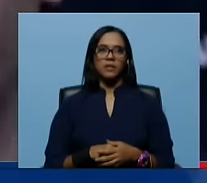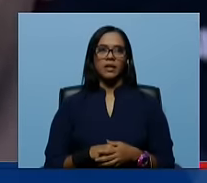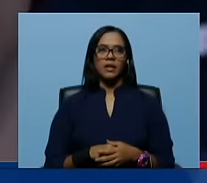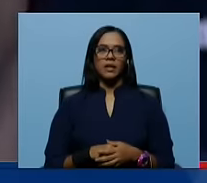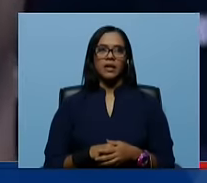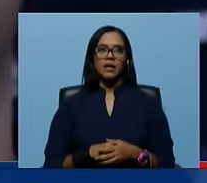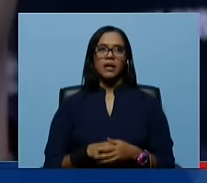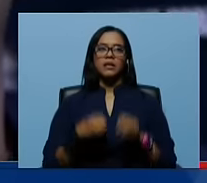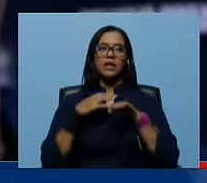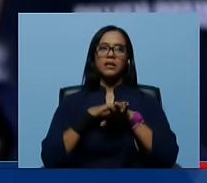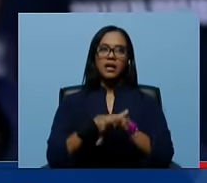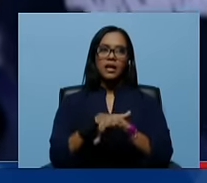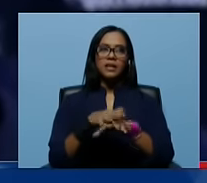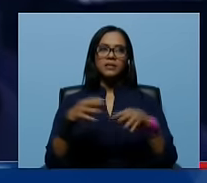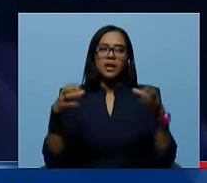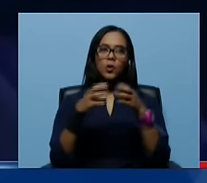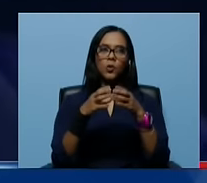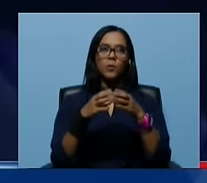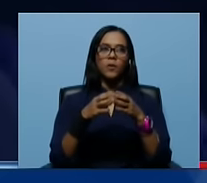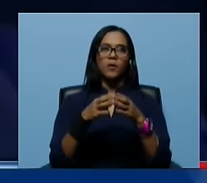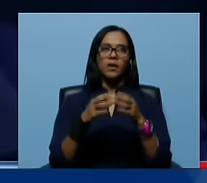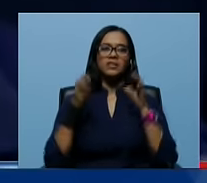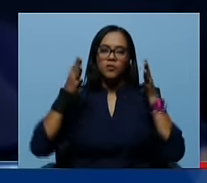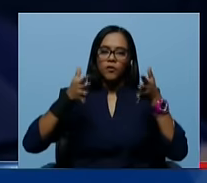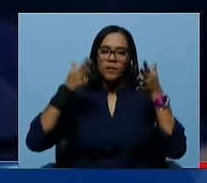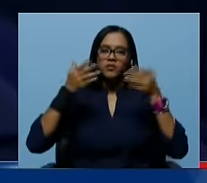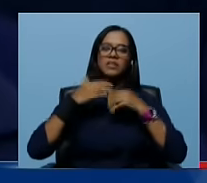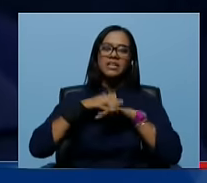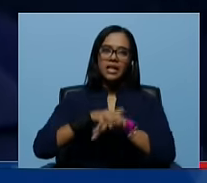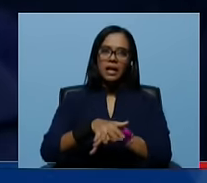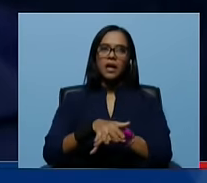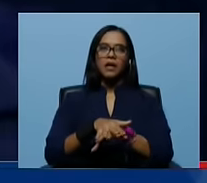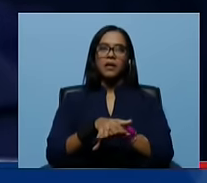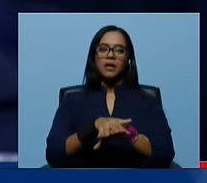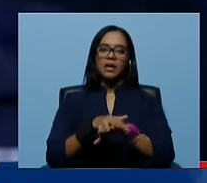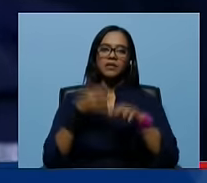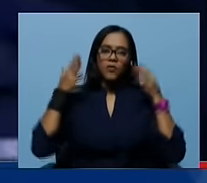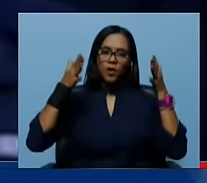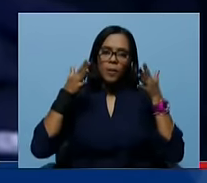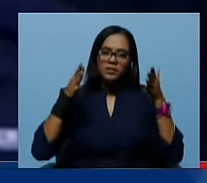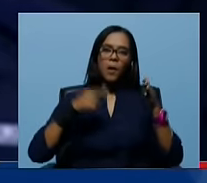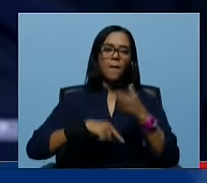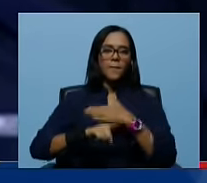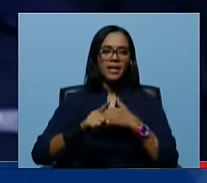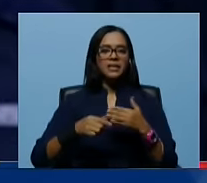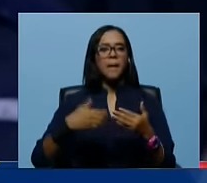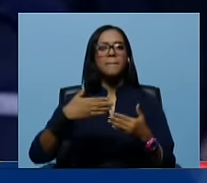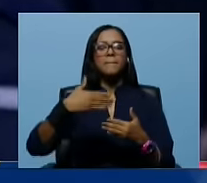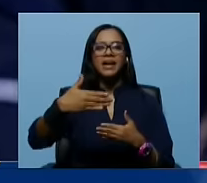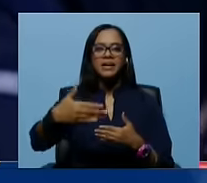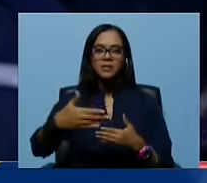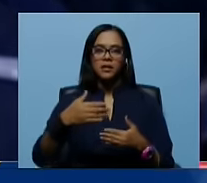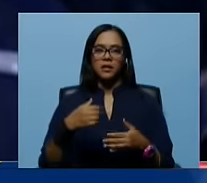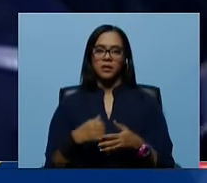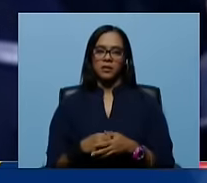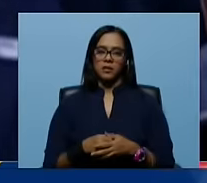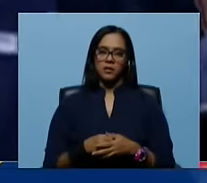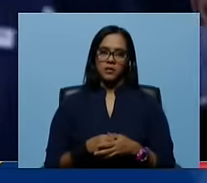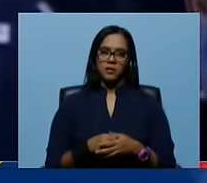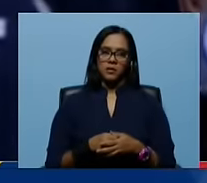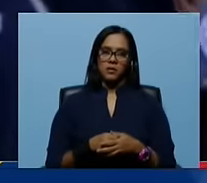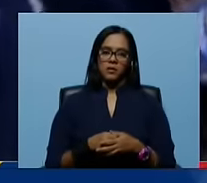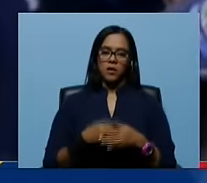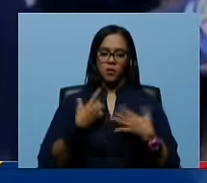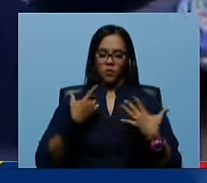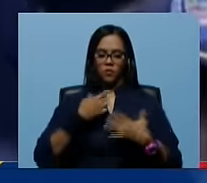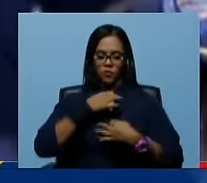De incorporarse a filas, que su formación sea integral, que su formación vaya más allá de un